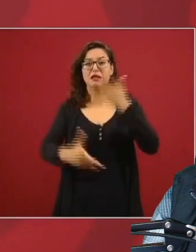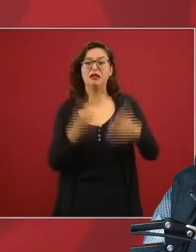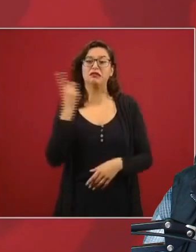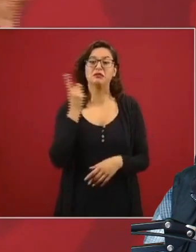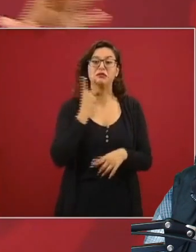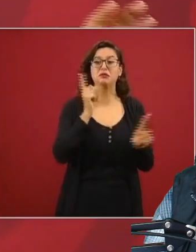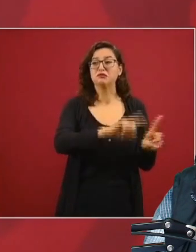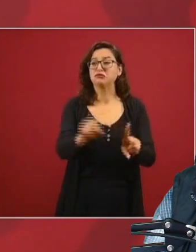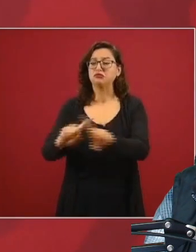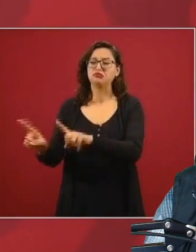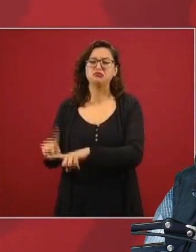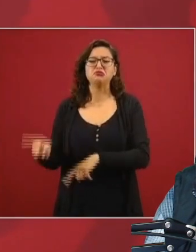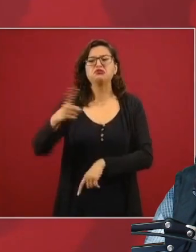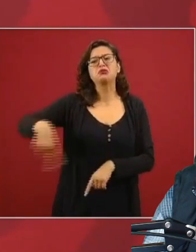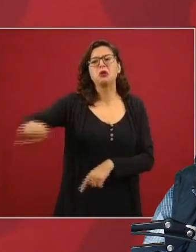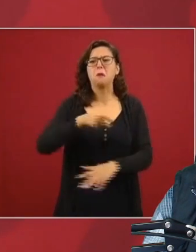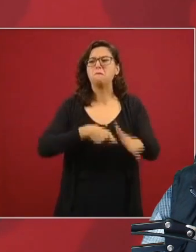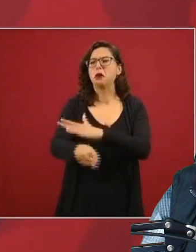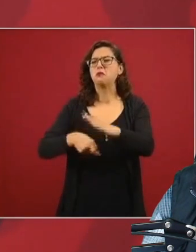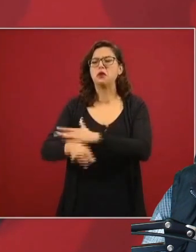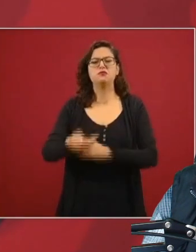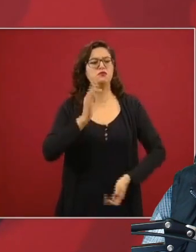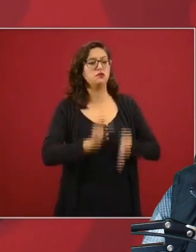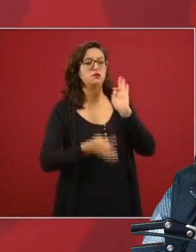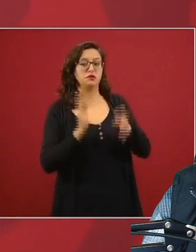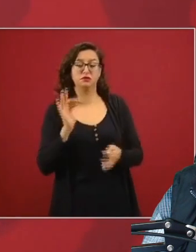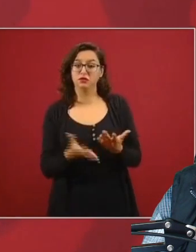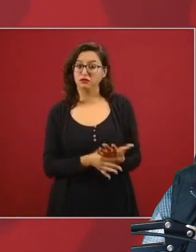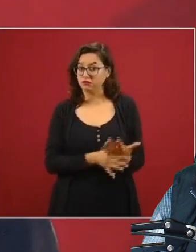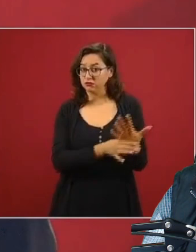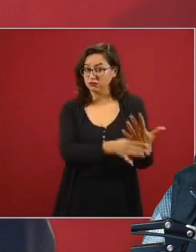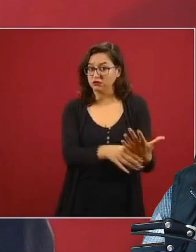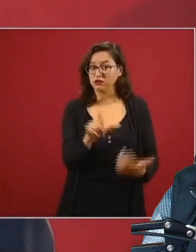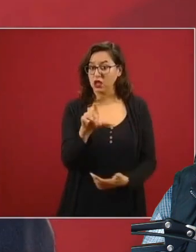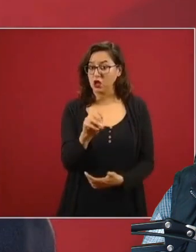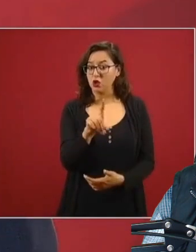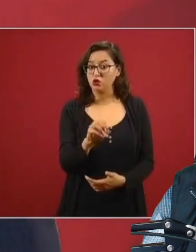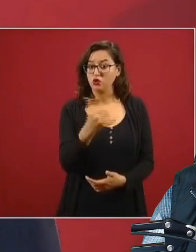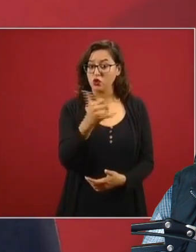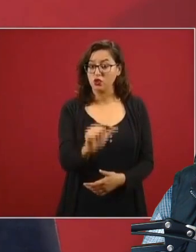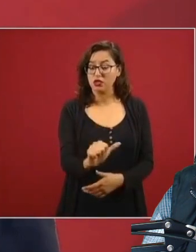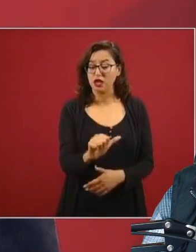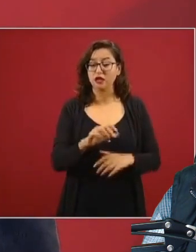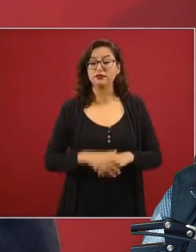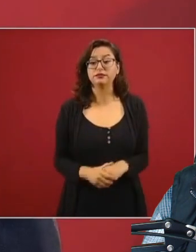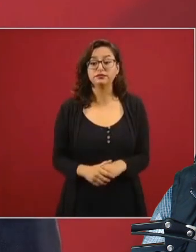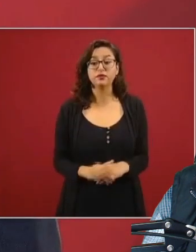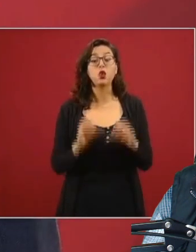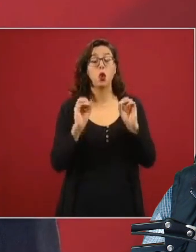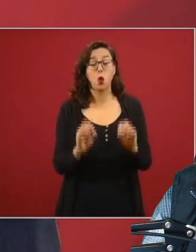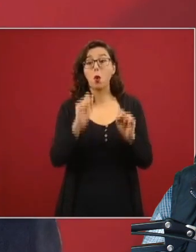que recibieron sobornos, según el señor Lozoya, o autorizaron